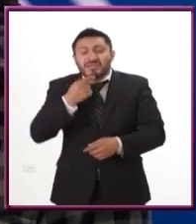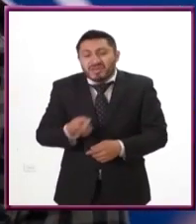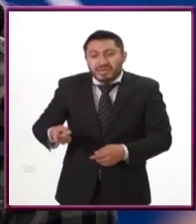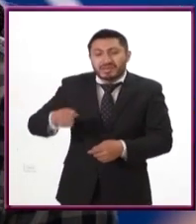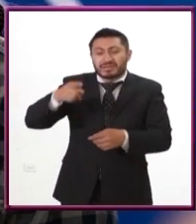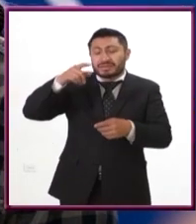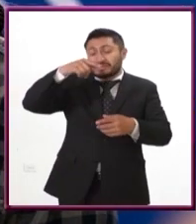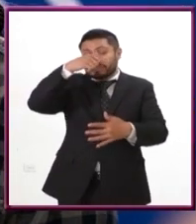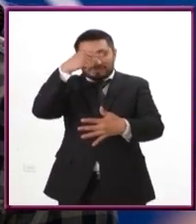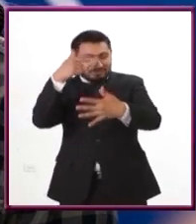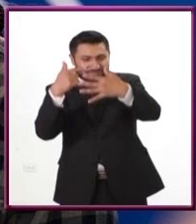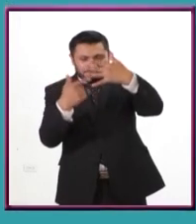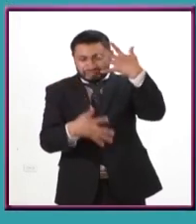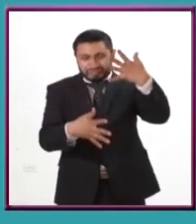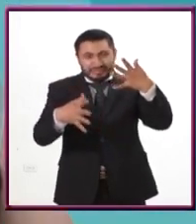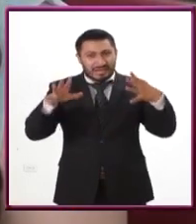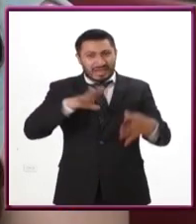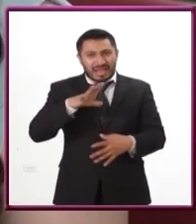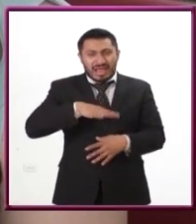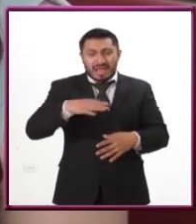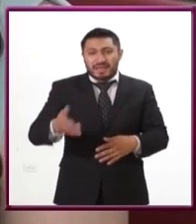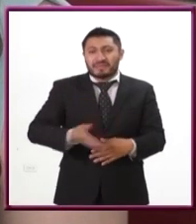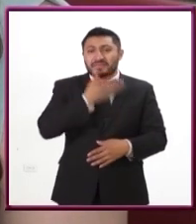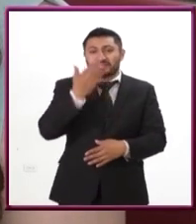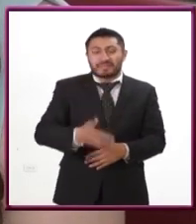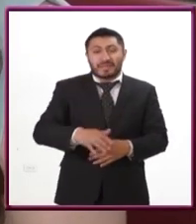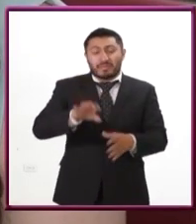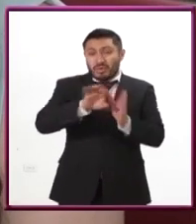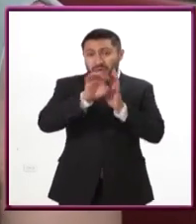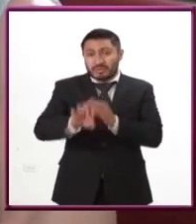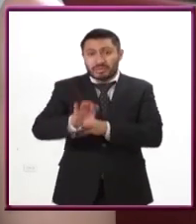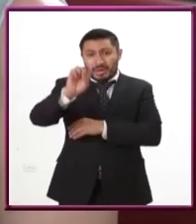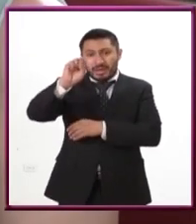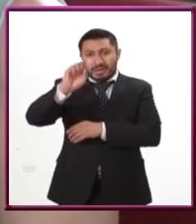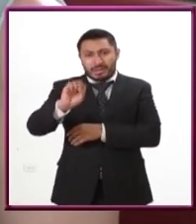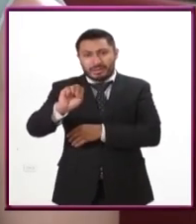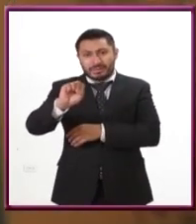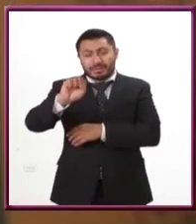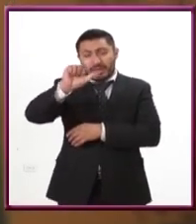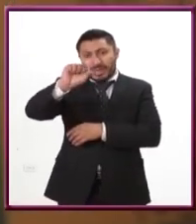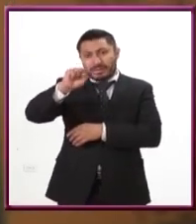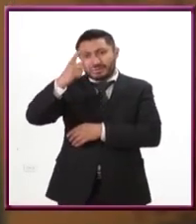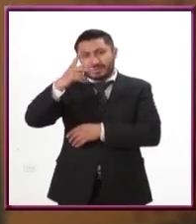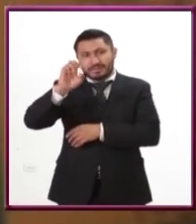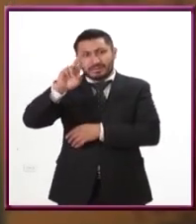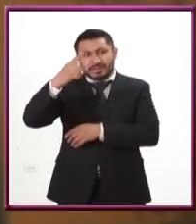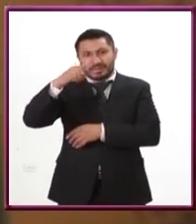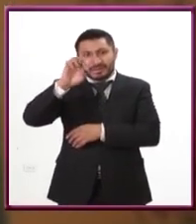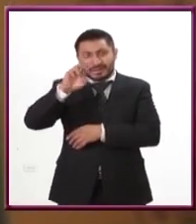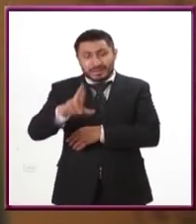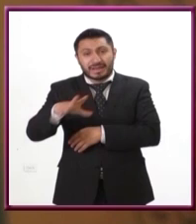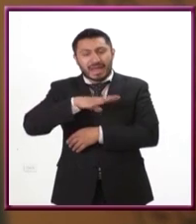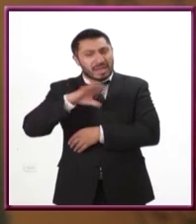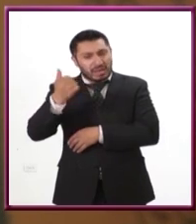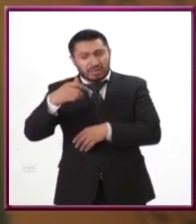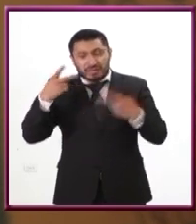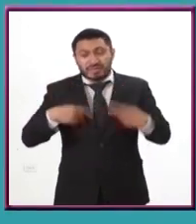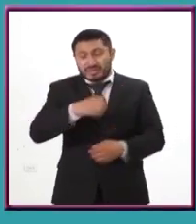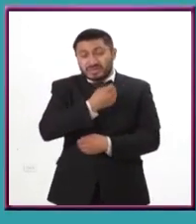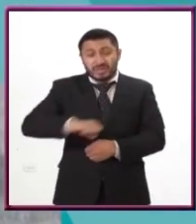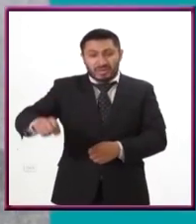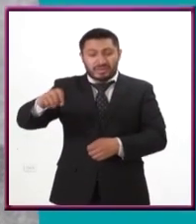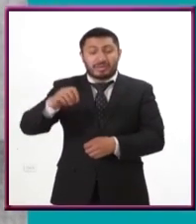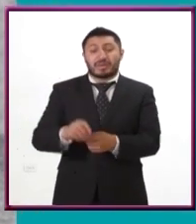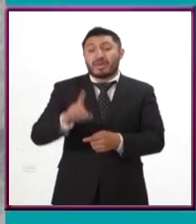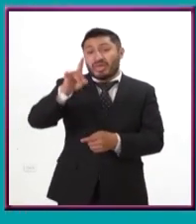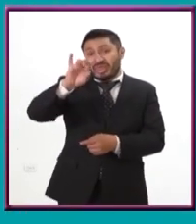Greta Thunberg se les atribuyen una condición Asperger, por ejemplo. Otros famosos con condiciones